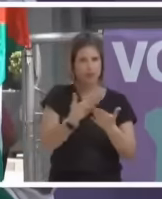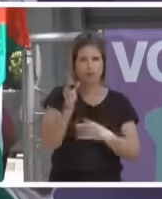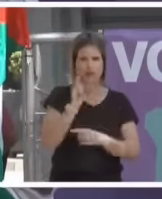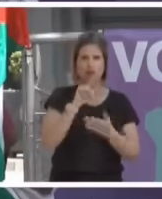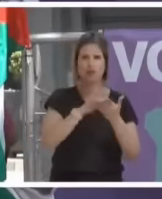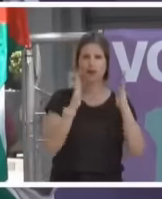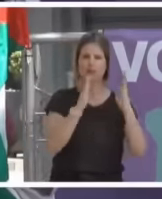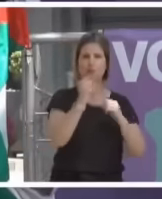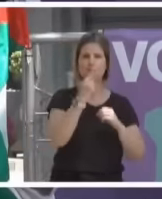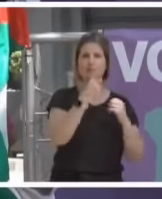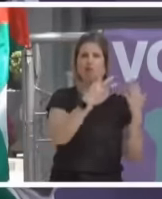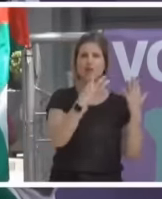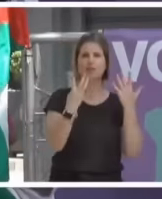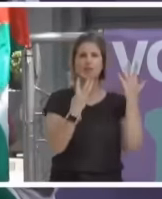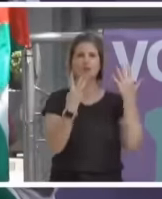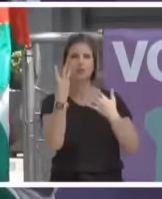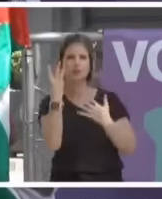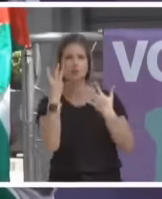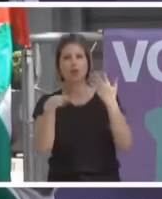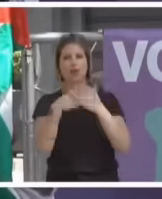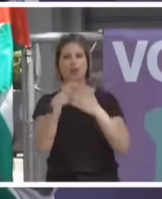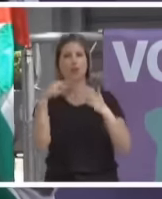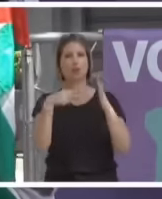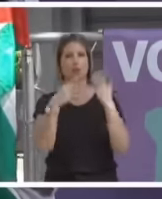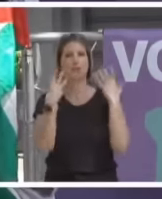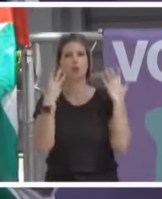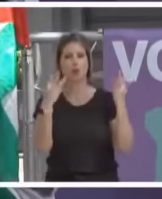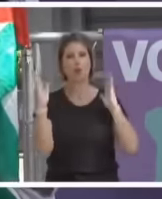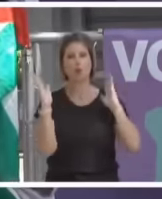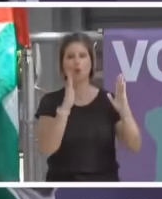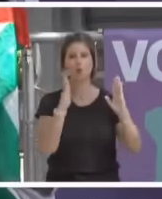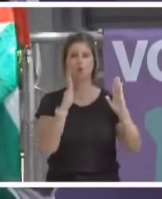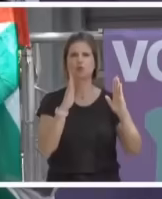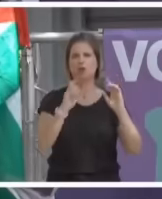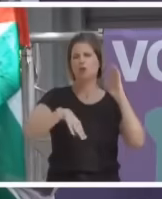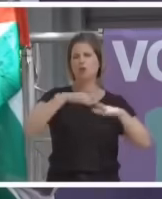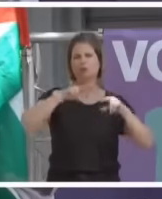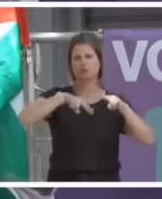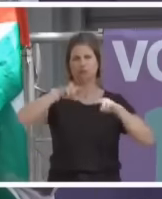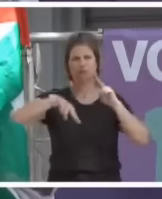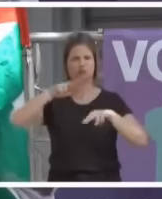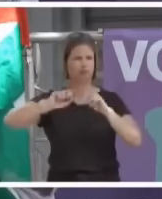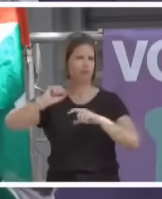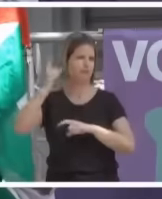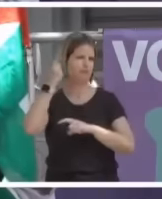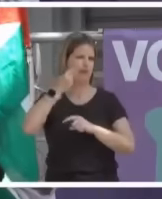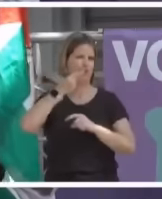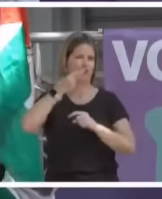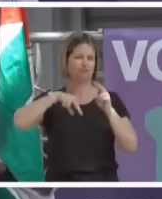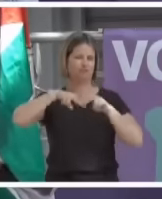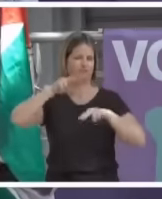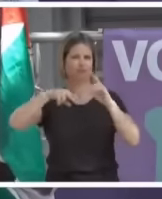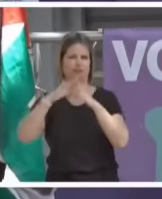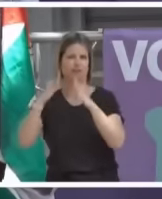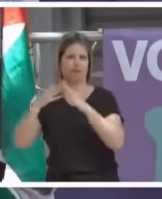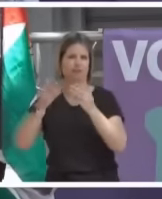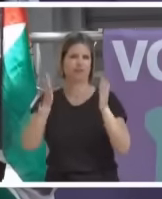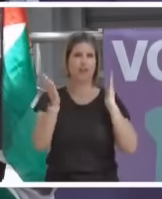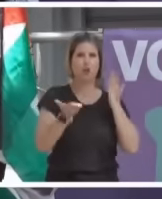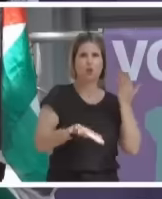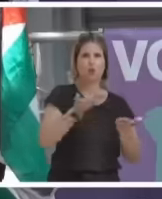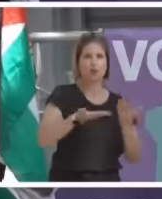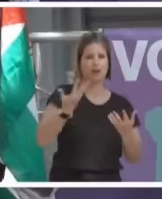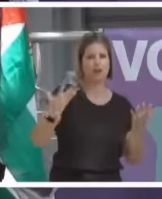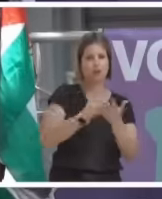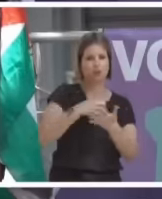años 1998 y 2008 se construyeron más viviendas que en toda la historia de nuestro país en un periodo tan breve de